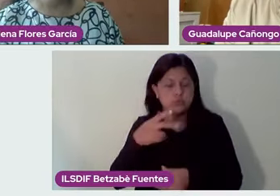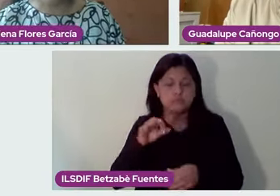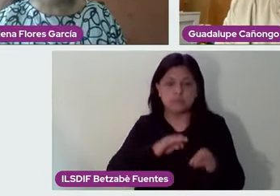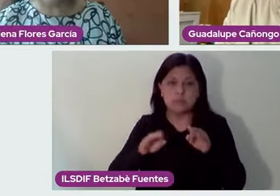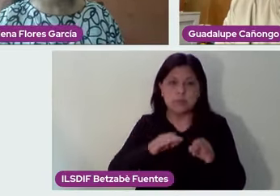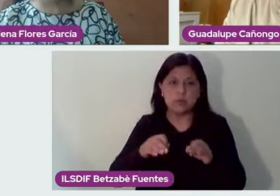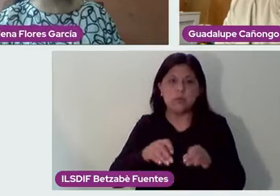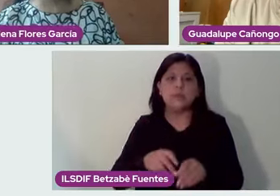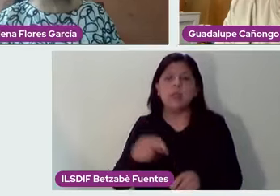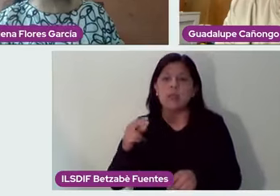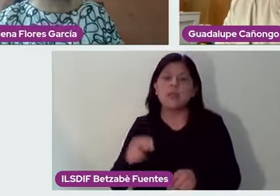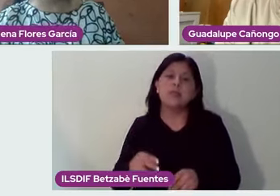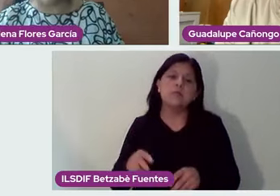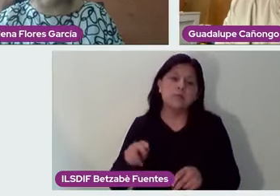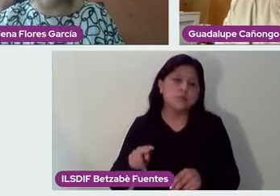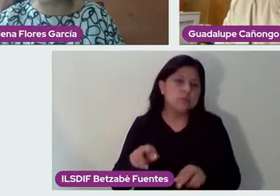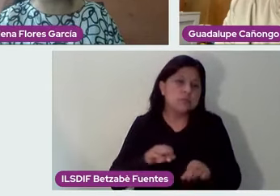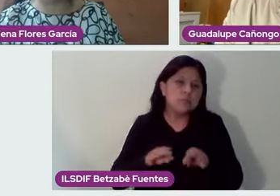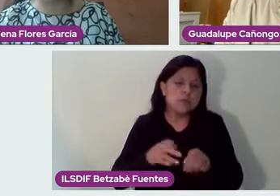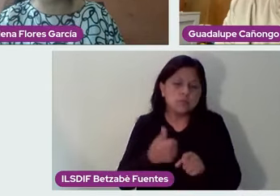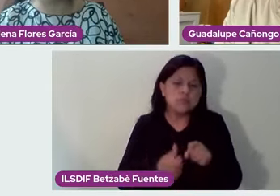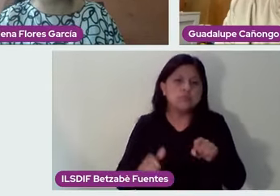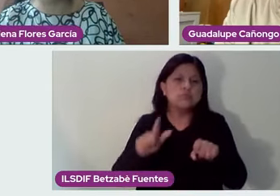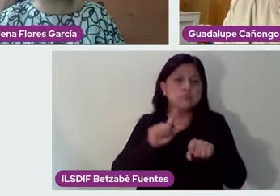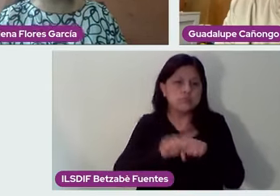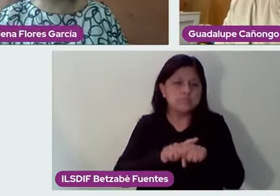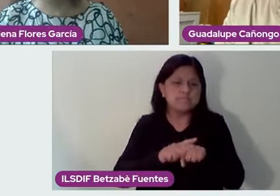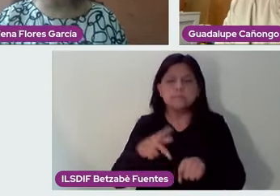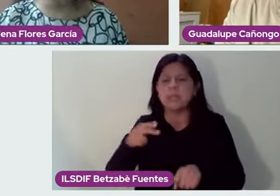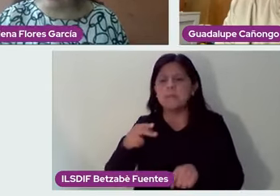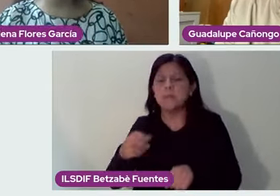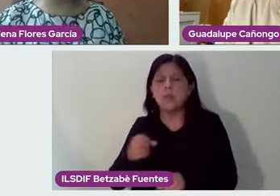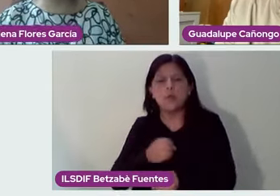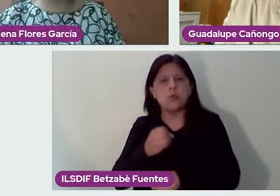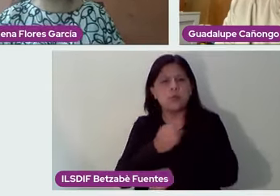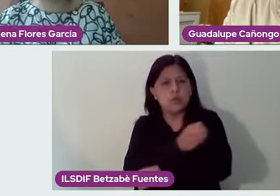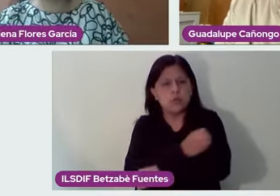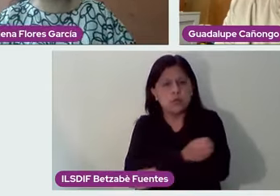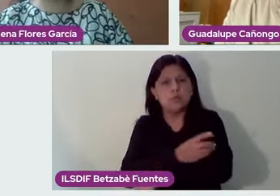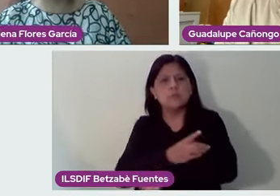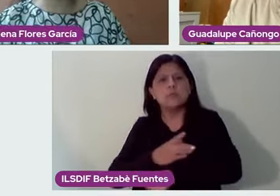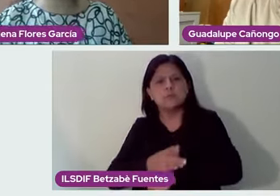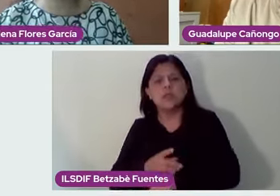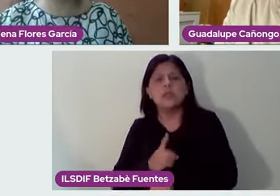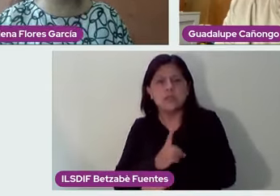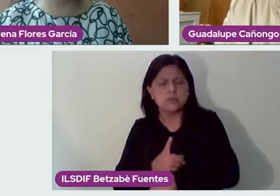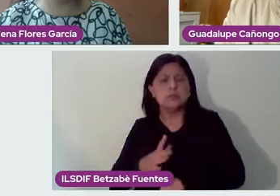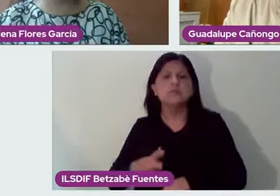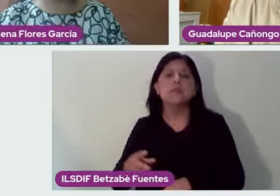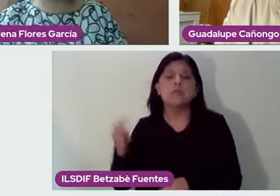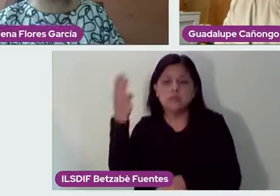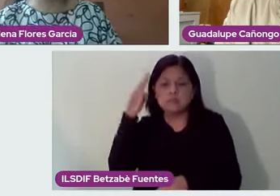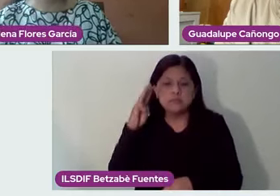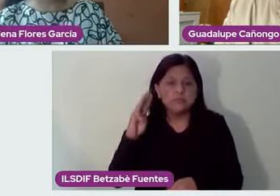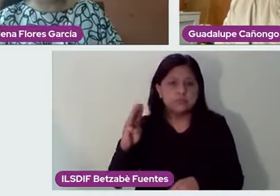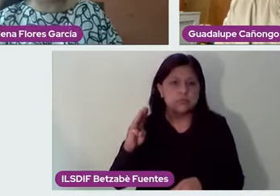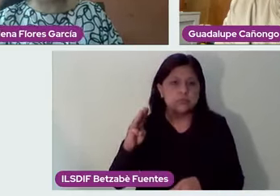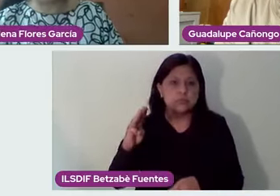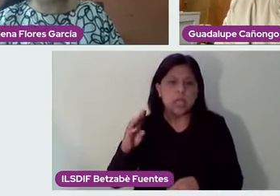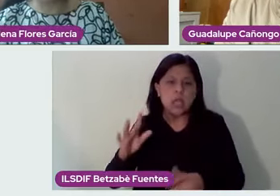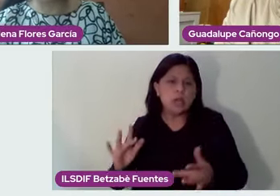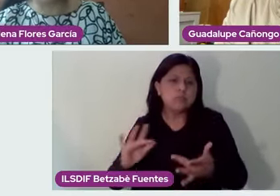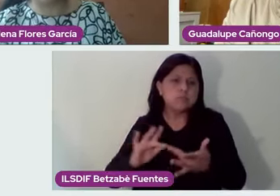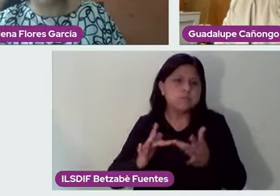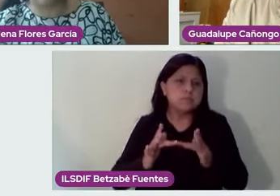investigación. 6 años estuvo en la coordinación de la maestría. 2 años en la Secretaría de Planeación y Vinculación. Y desde